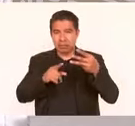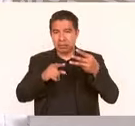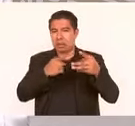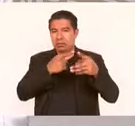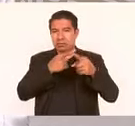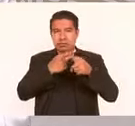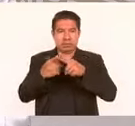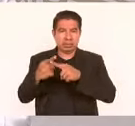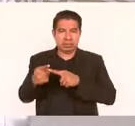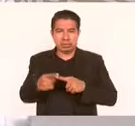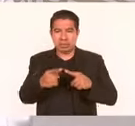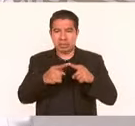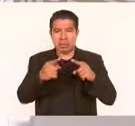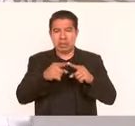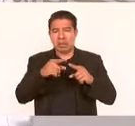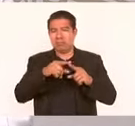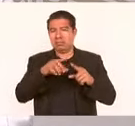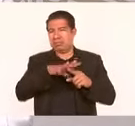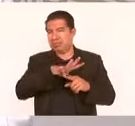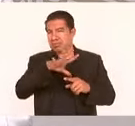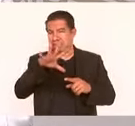distintas, diversas